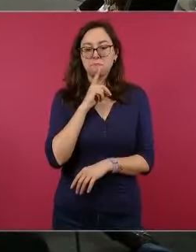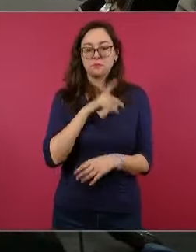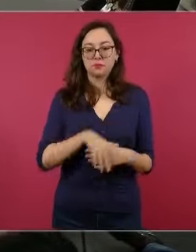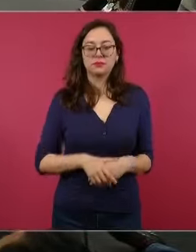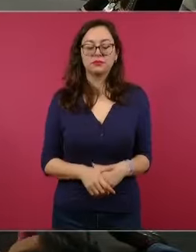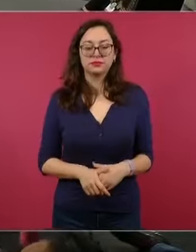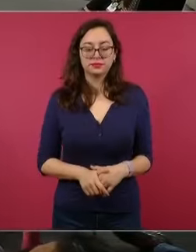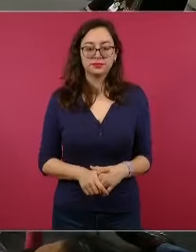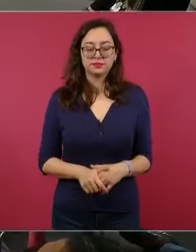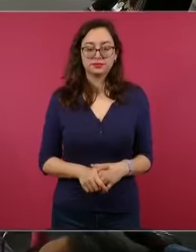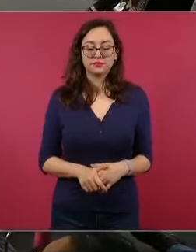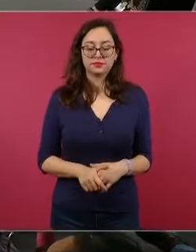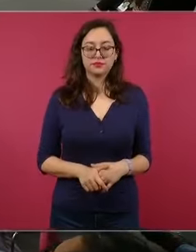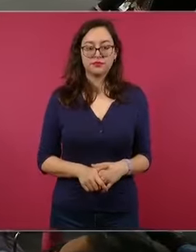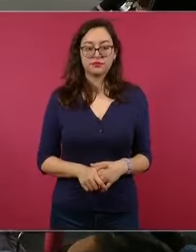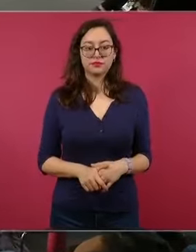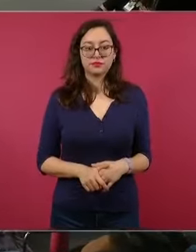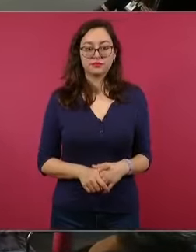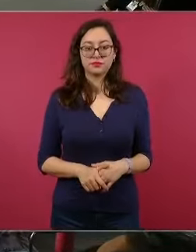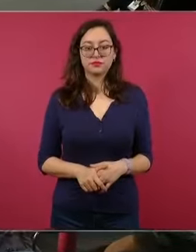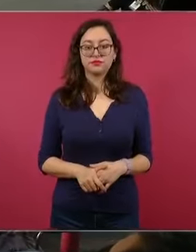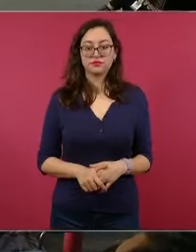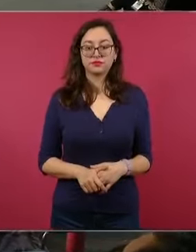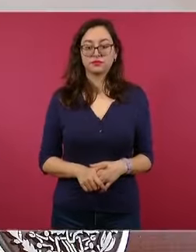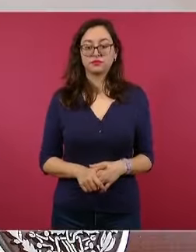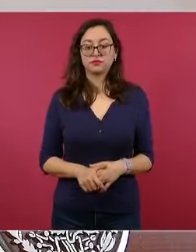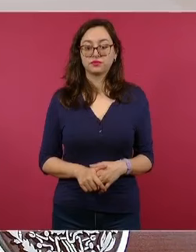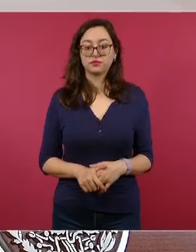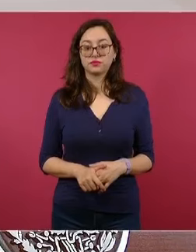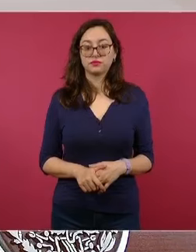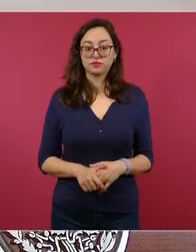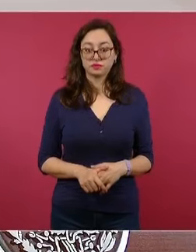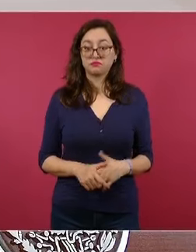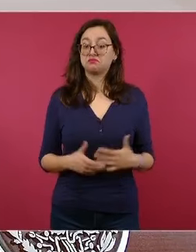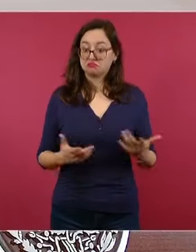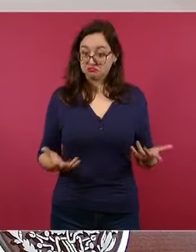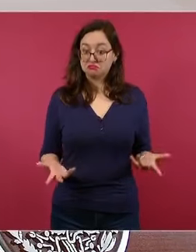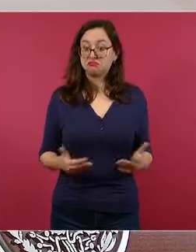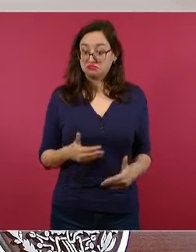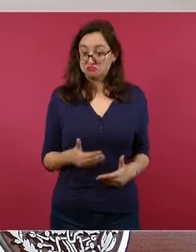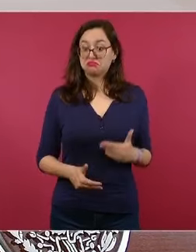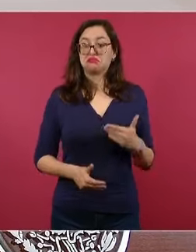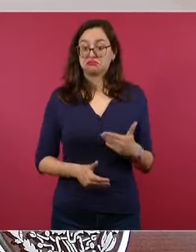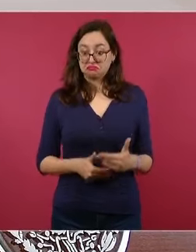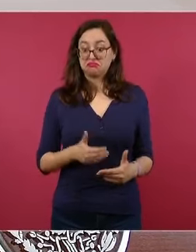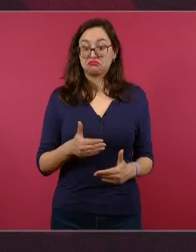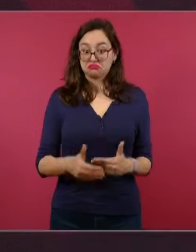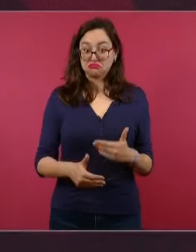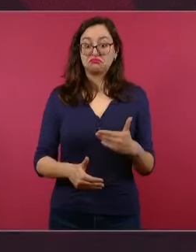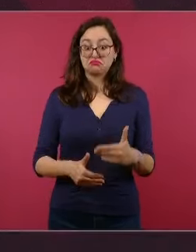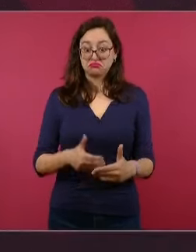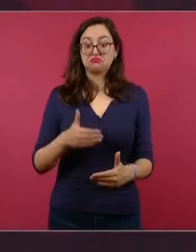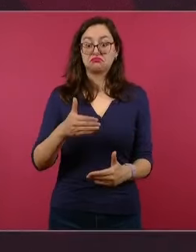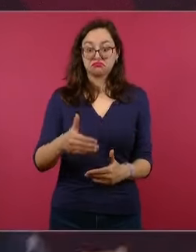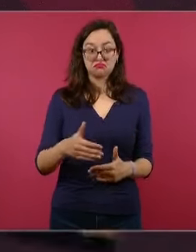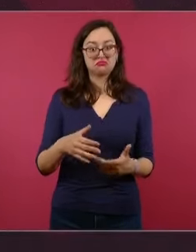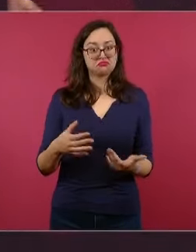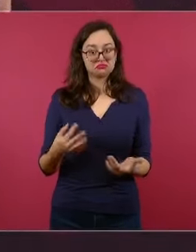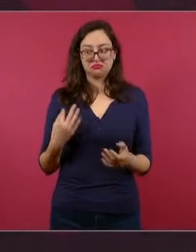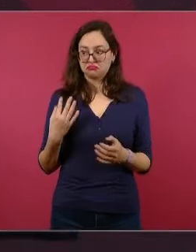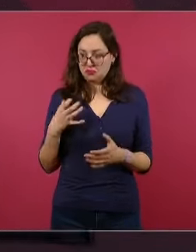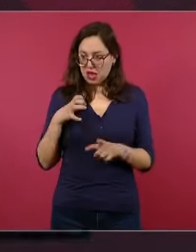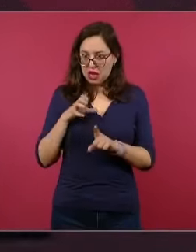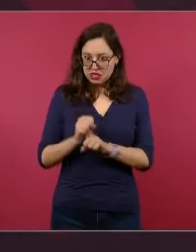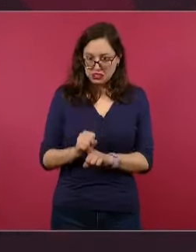violencia y si es eficaz políticamente